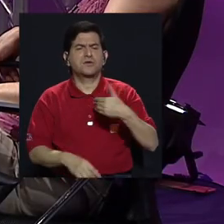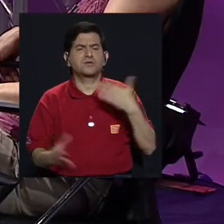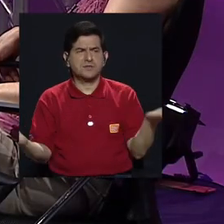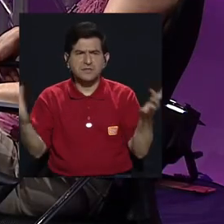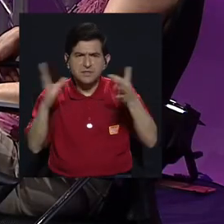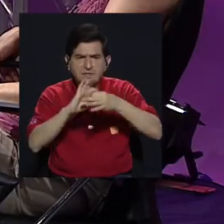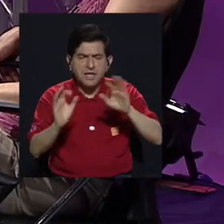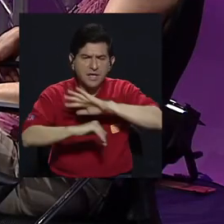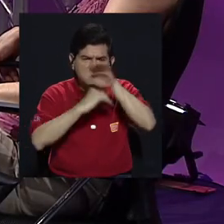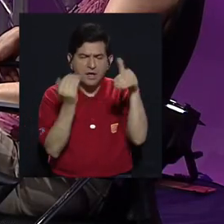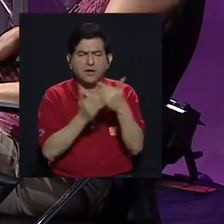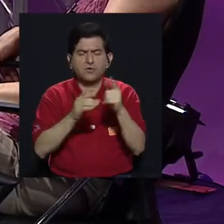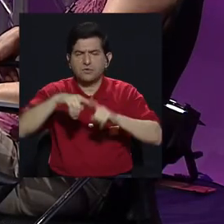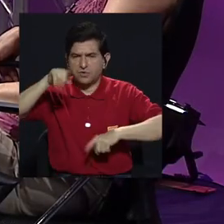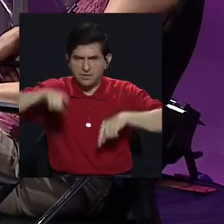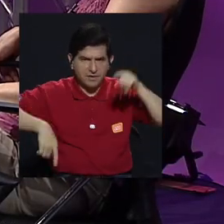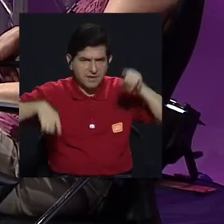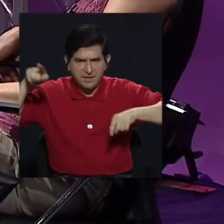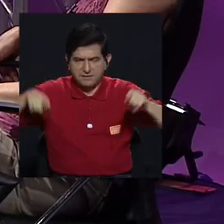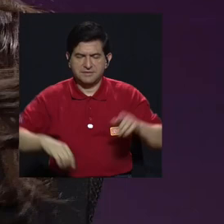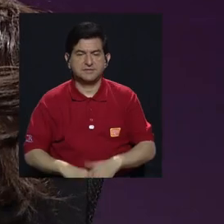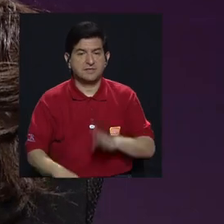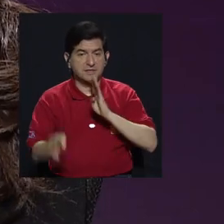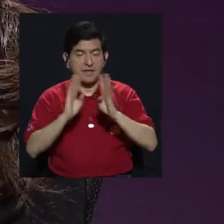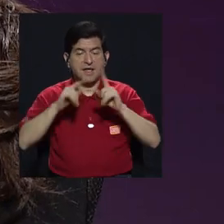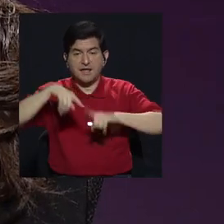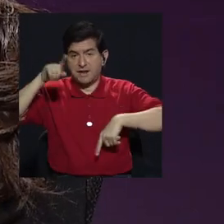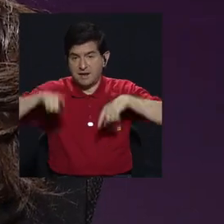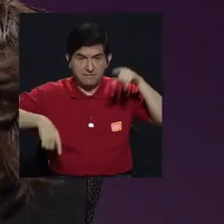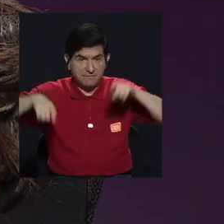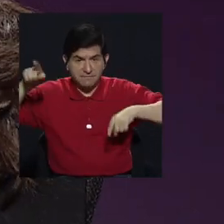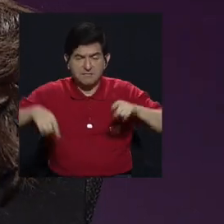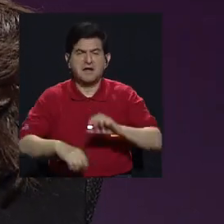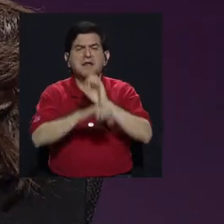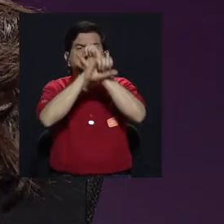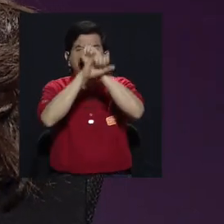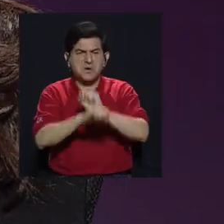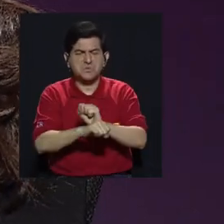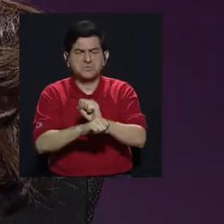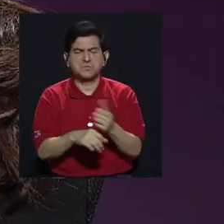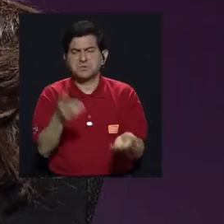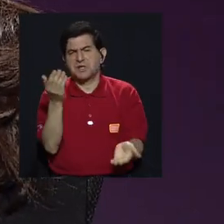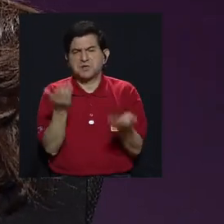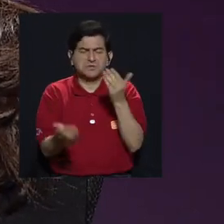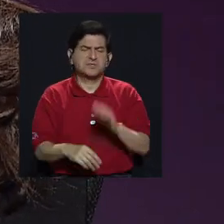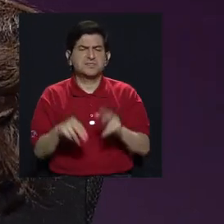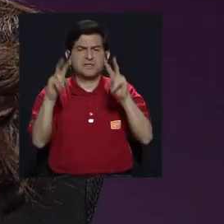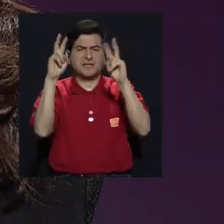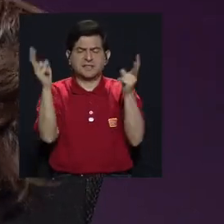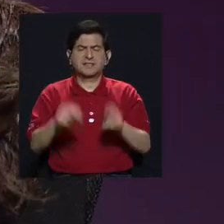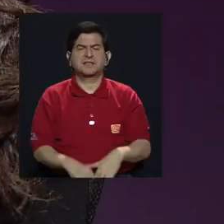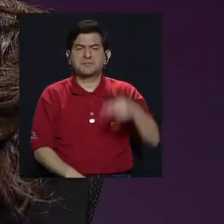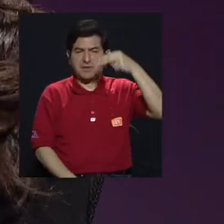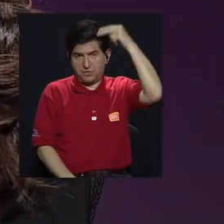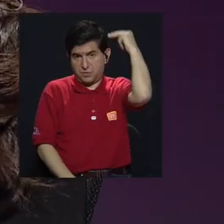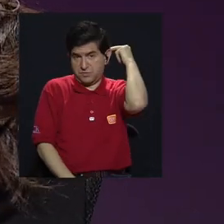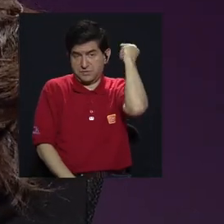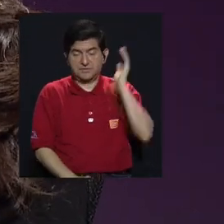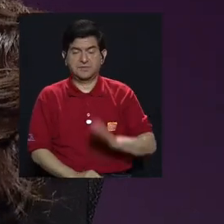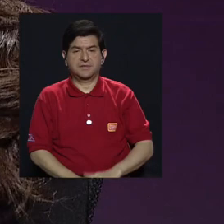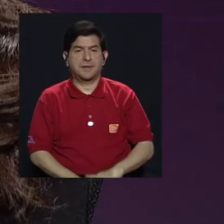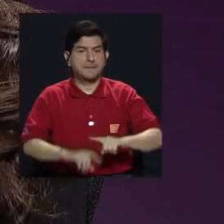también tiene que ver con todo lo que es la diversidad. Cuando se habla de diversidad, estamos acostumbrados a que es el tema de la